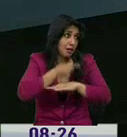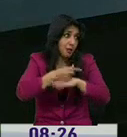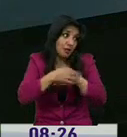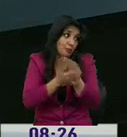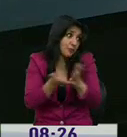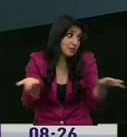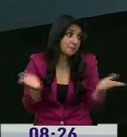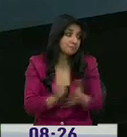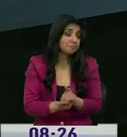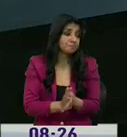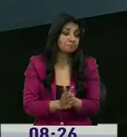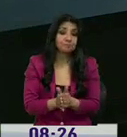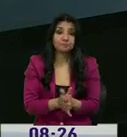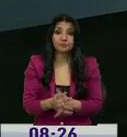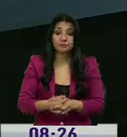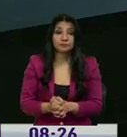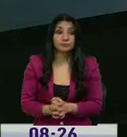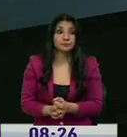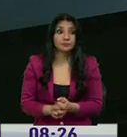aprovechémosle.